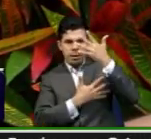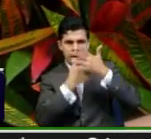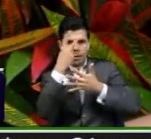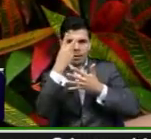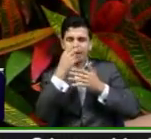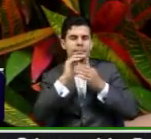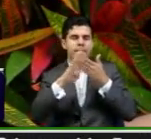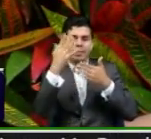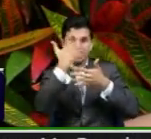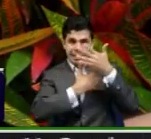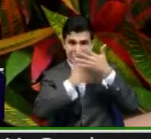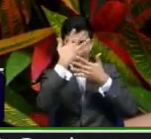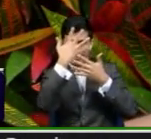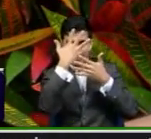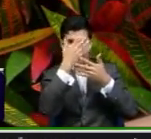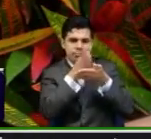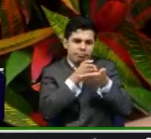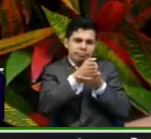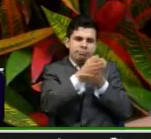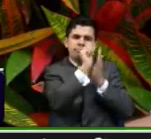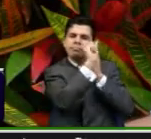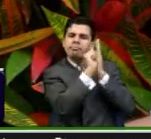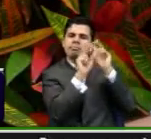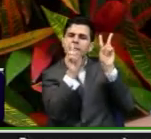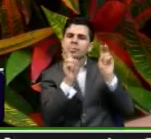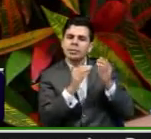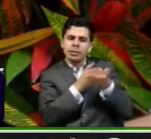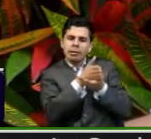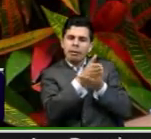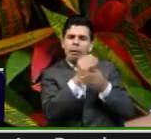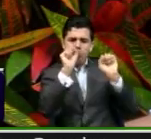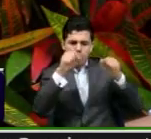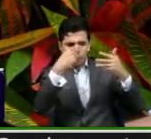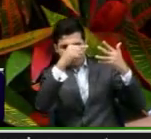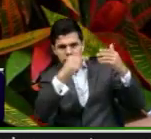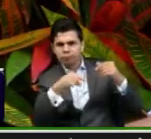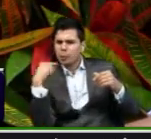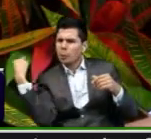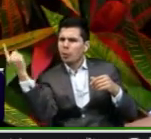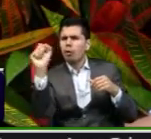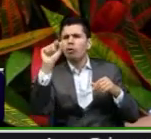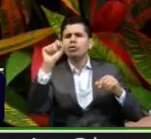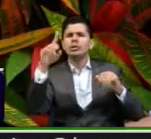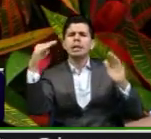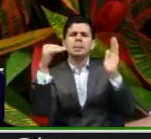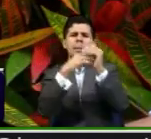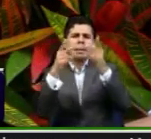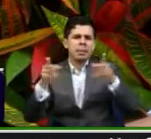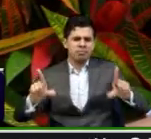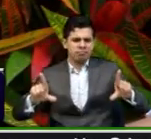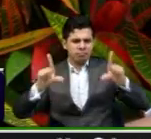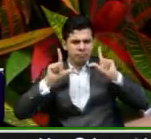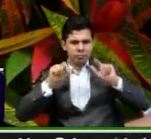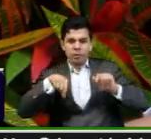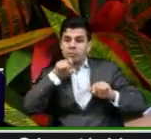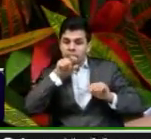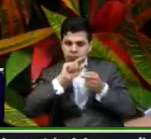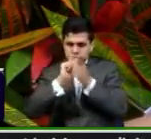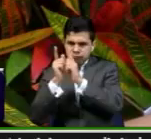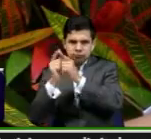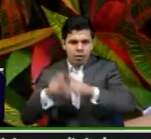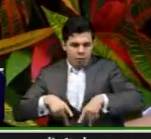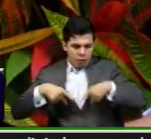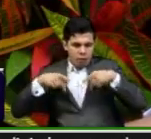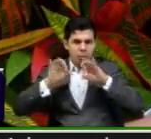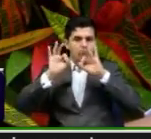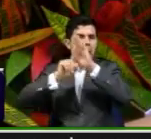Universidad Social del Pueblo, en donde más de 5 mil egresados hacen parte de la competitividad de Bucaramanga y han cambiado su historia de